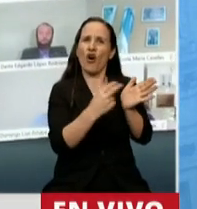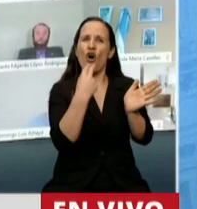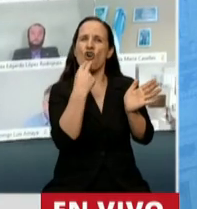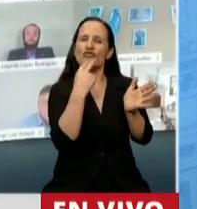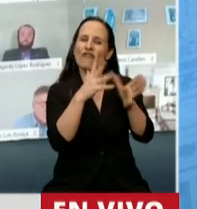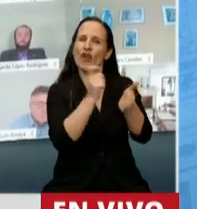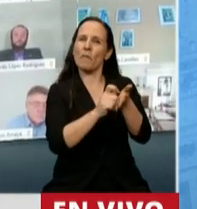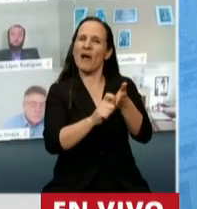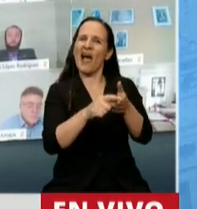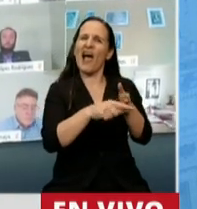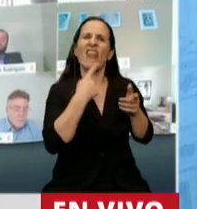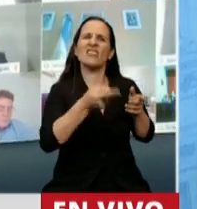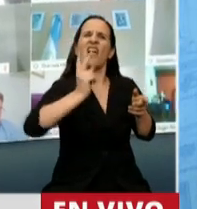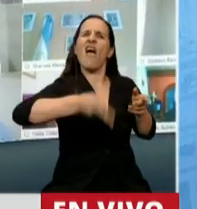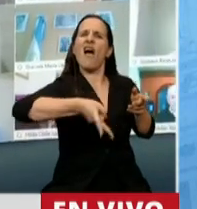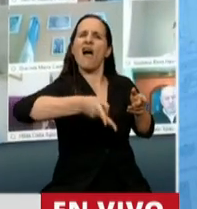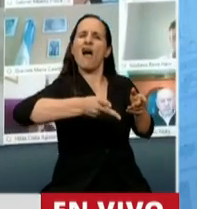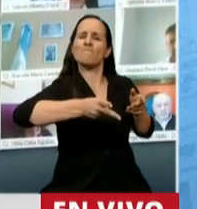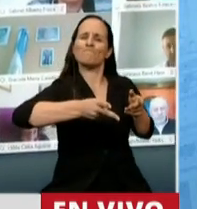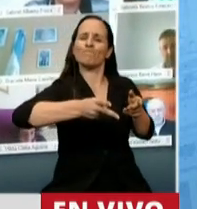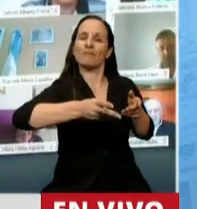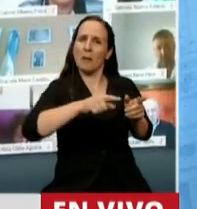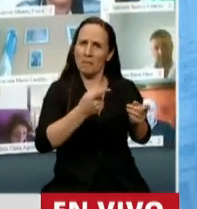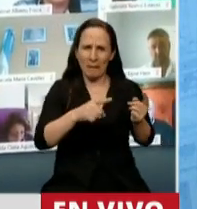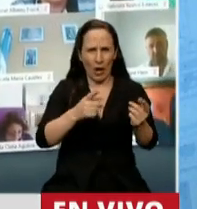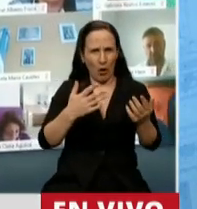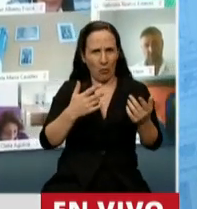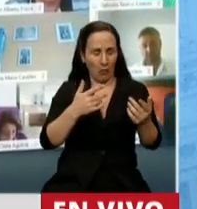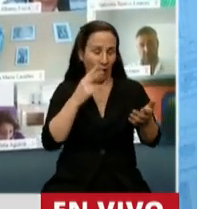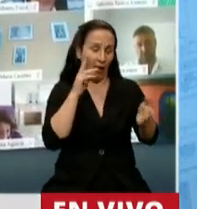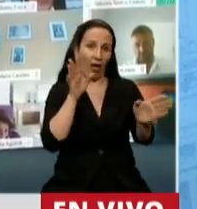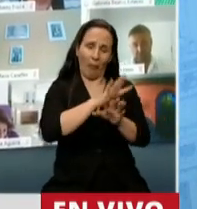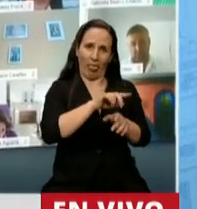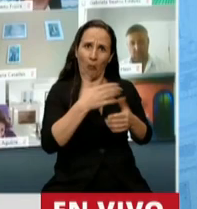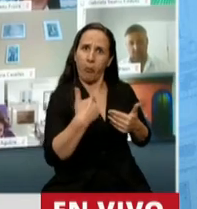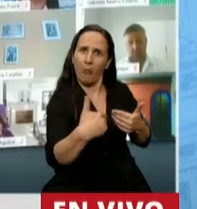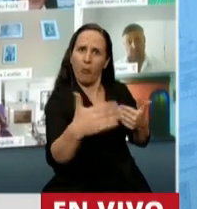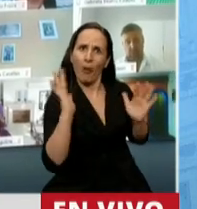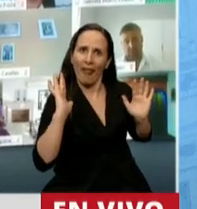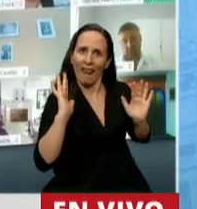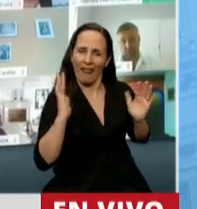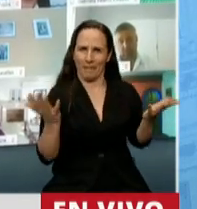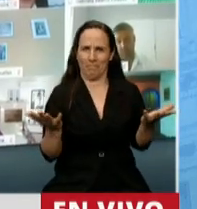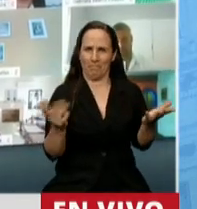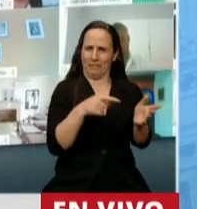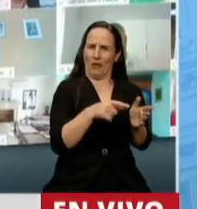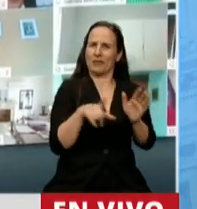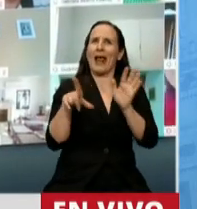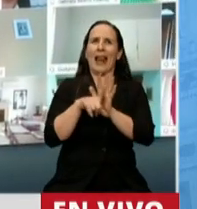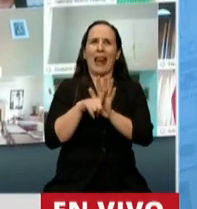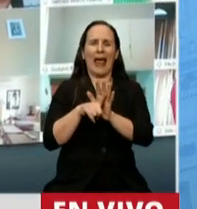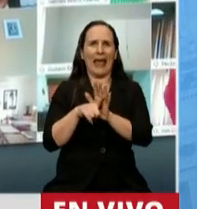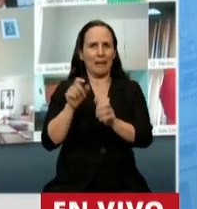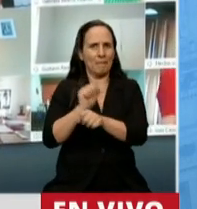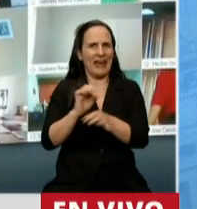lenguaje prohibitivo una posibilidad permisiva que contradice claramente la ley penal tributaria